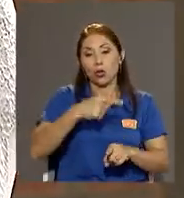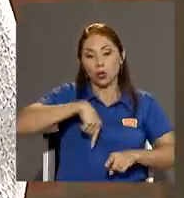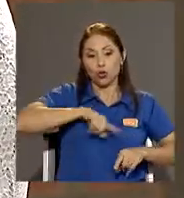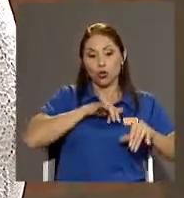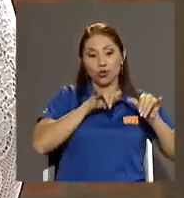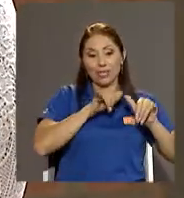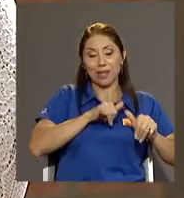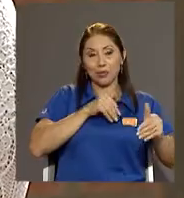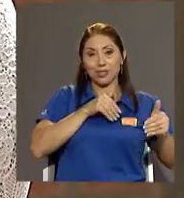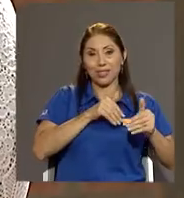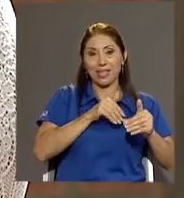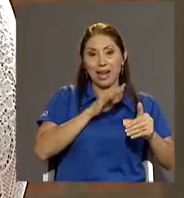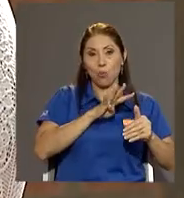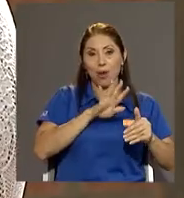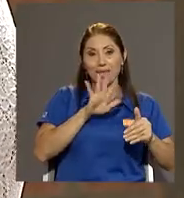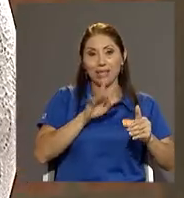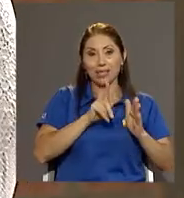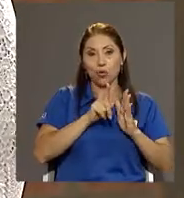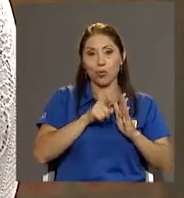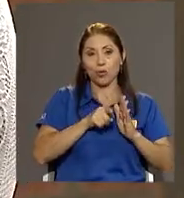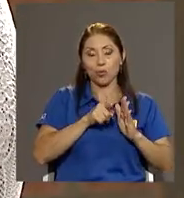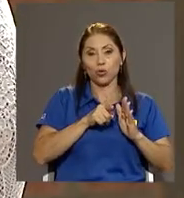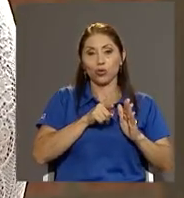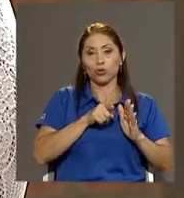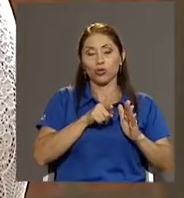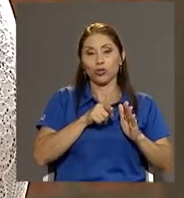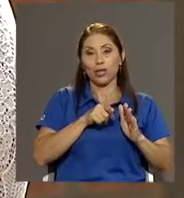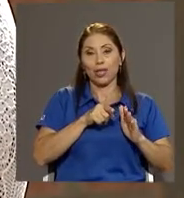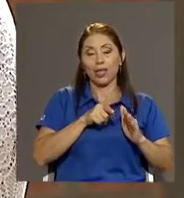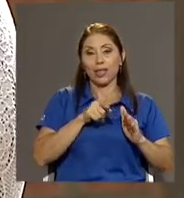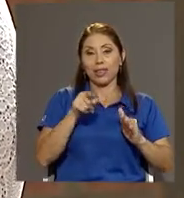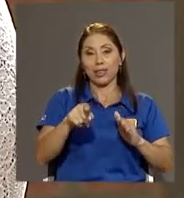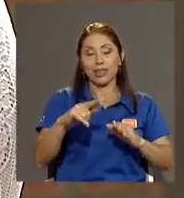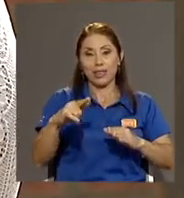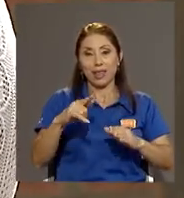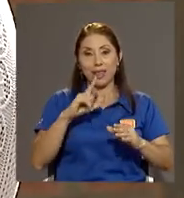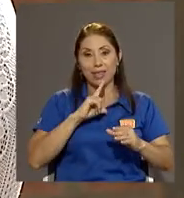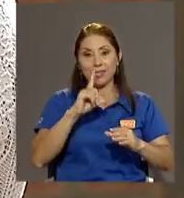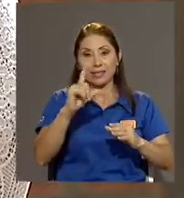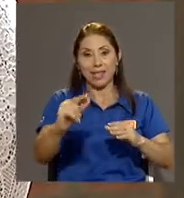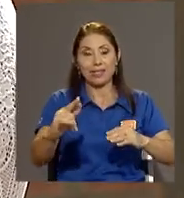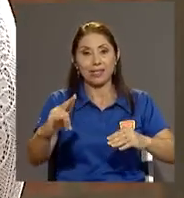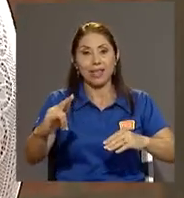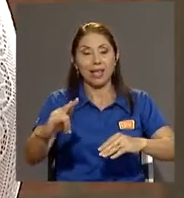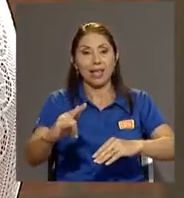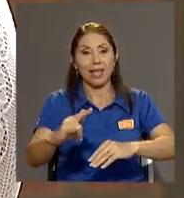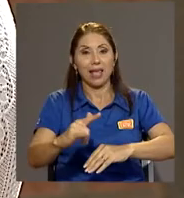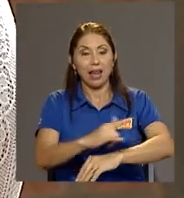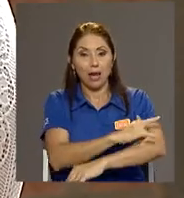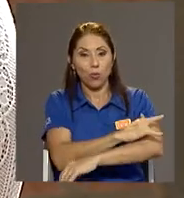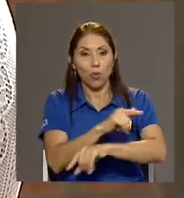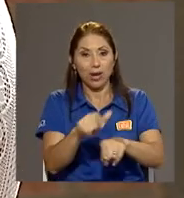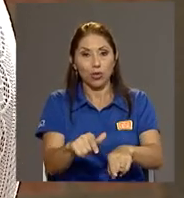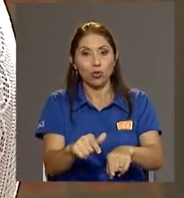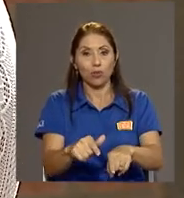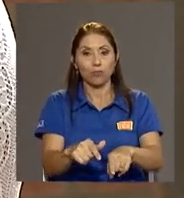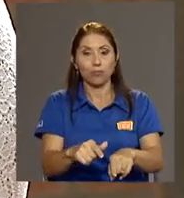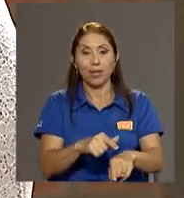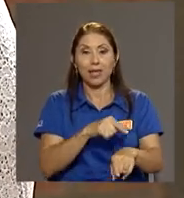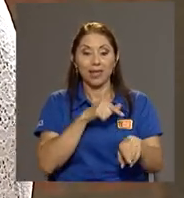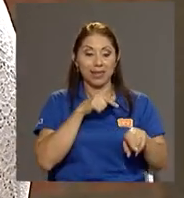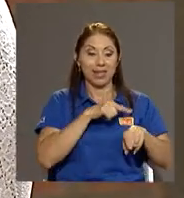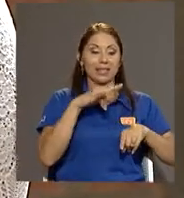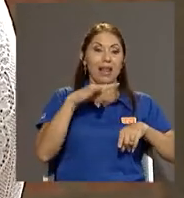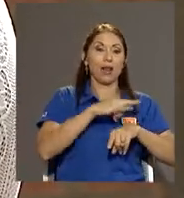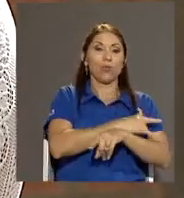con la vía de Liberia a Invenio, ¿verdad? Entonces,